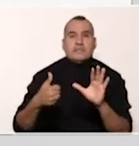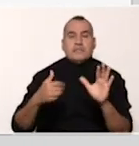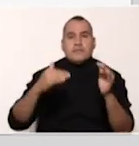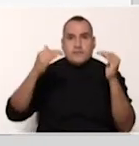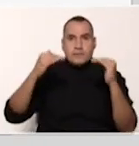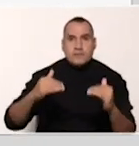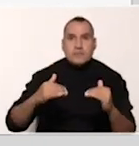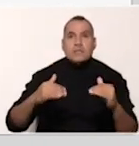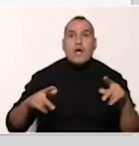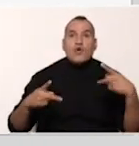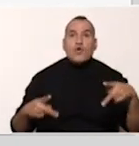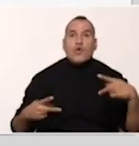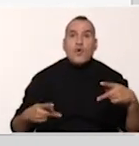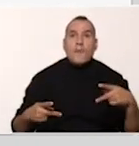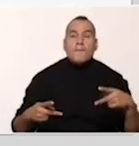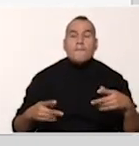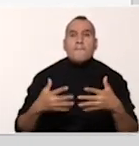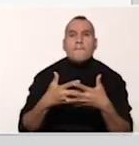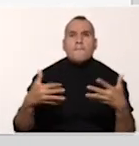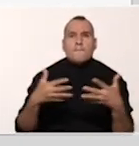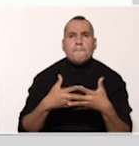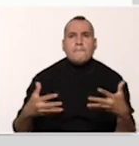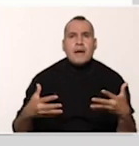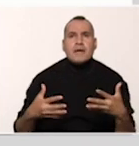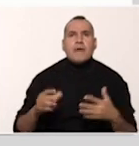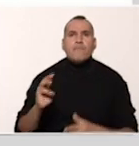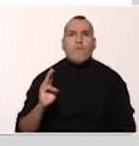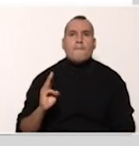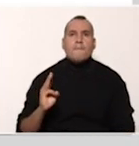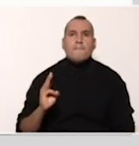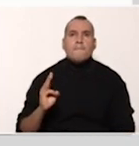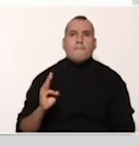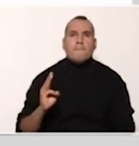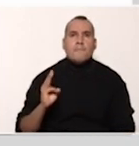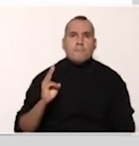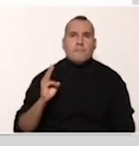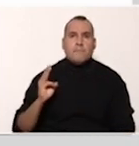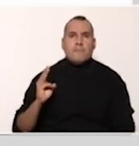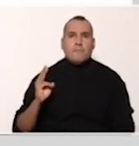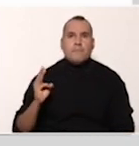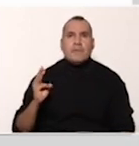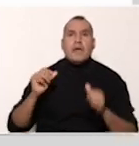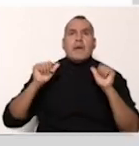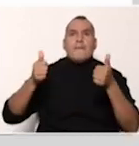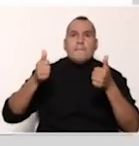se definen con la etiqueta P, colocando una etiqueta de abertura y de cierre y